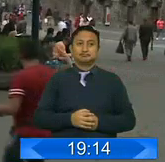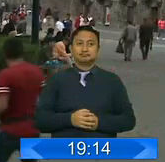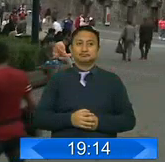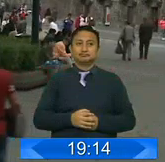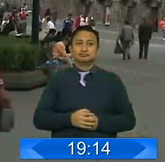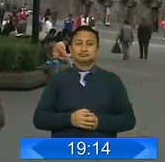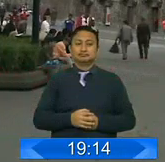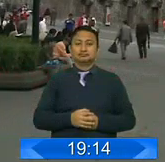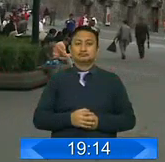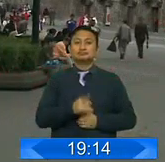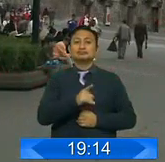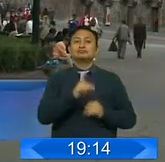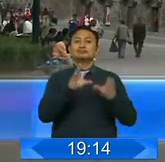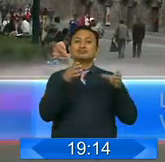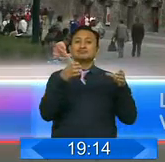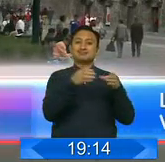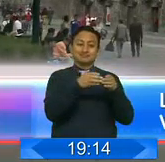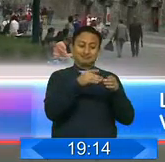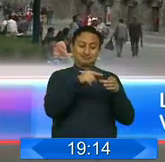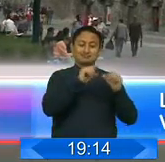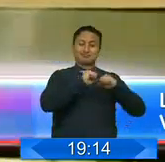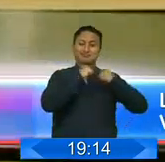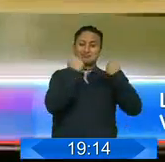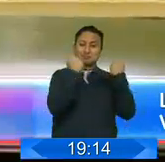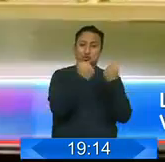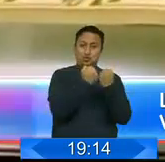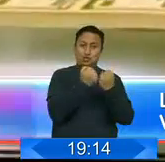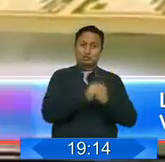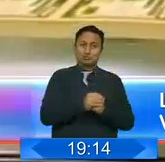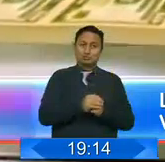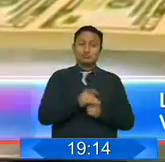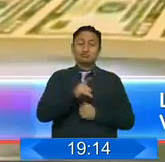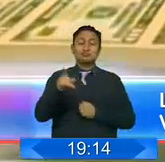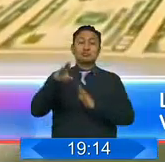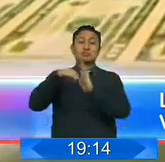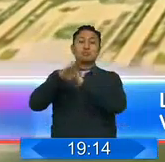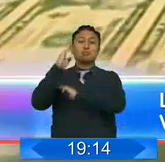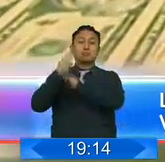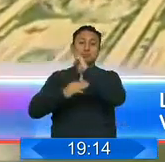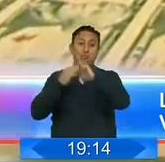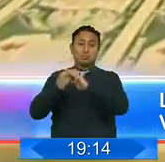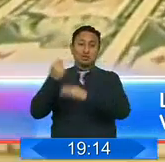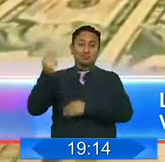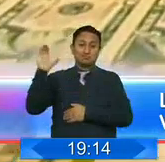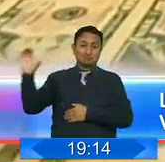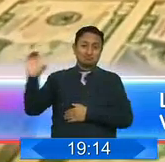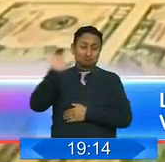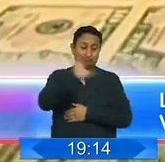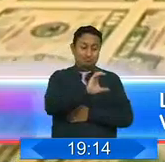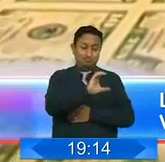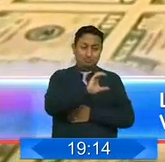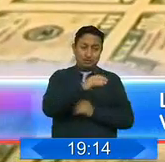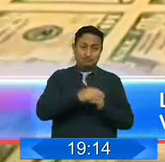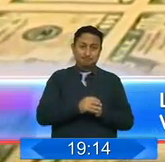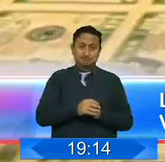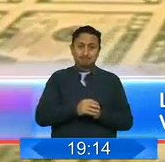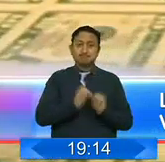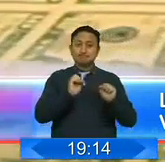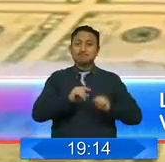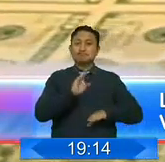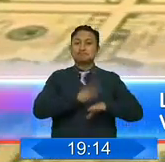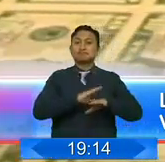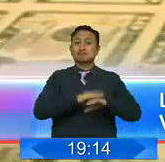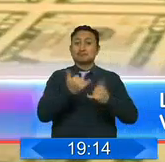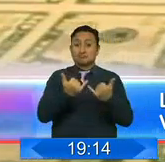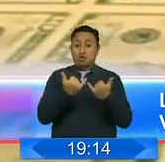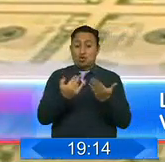Será en el área social donde se utilizarán los recursos que próximamente el Banco Mundial desembolsará a nuestro país. Ese fue el resultado de